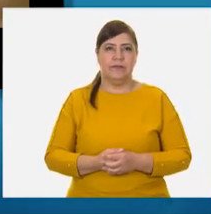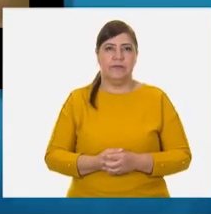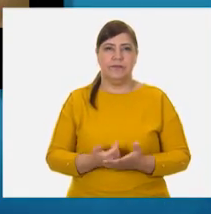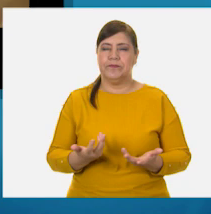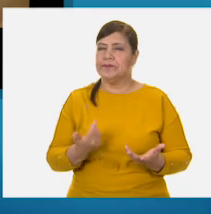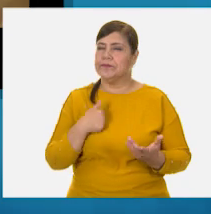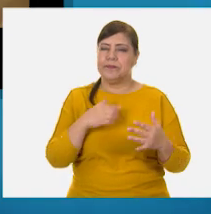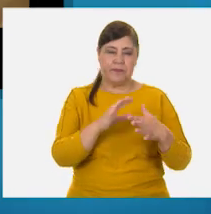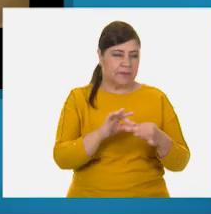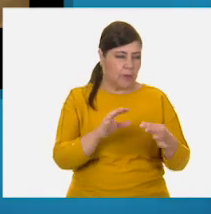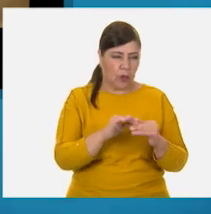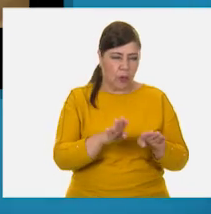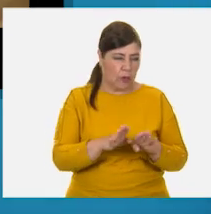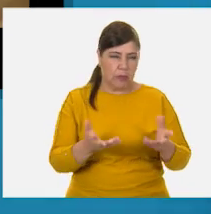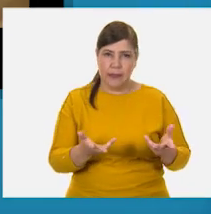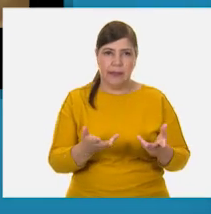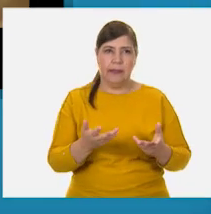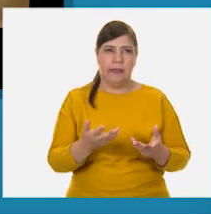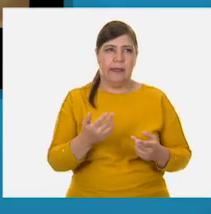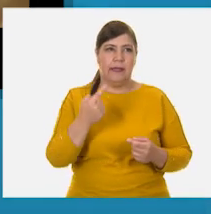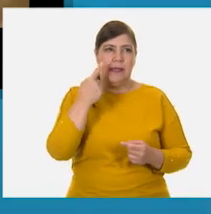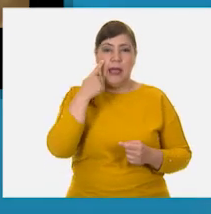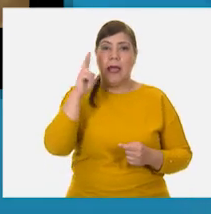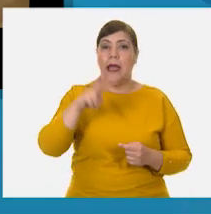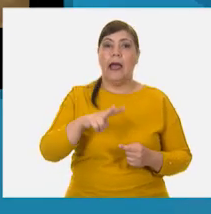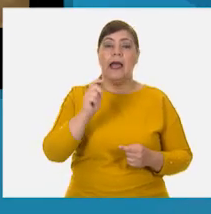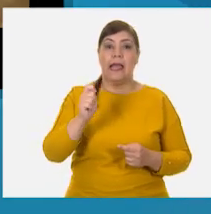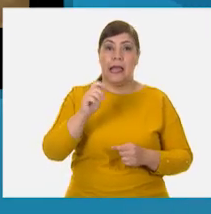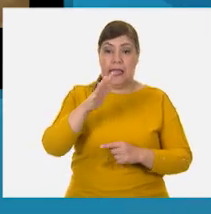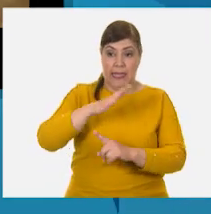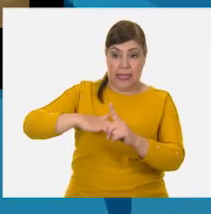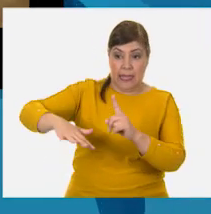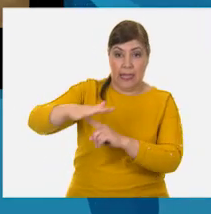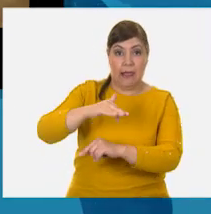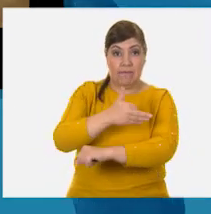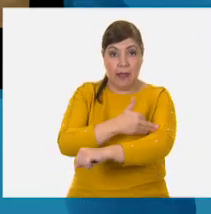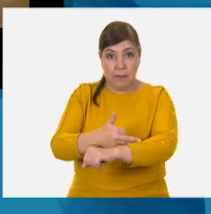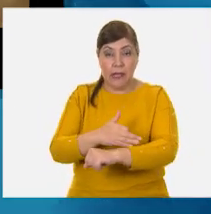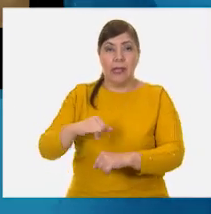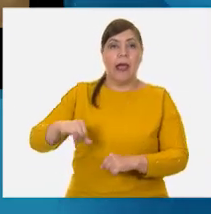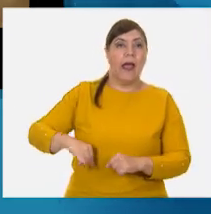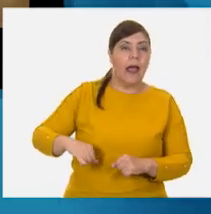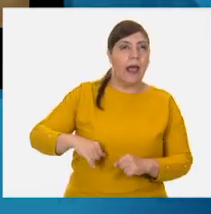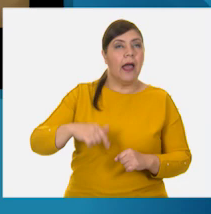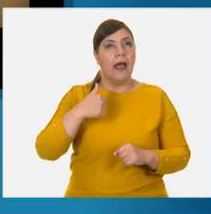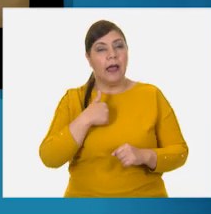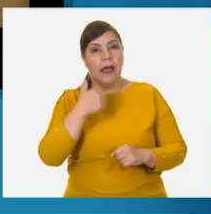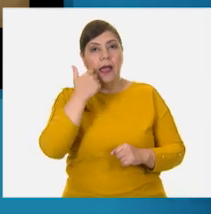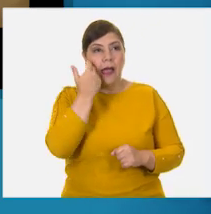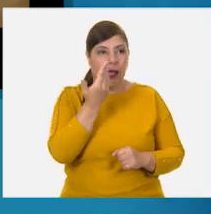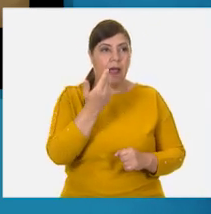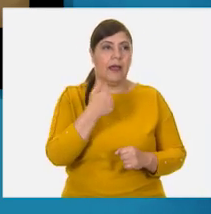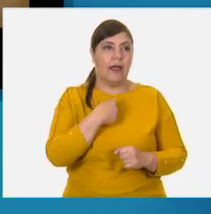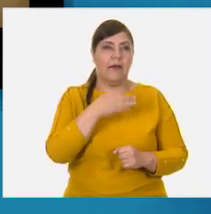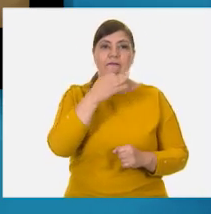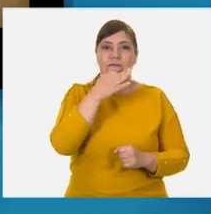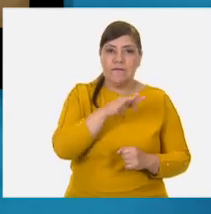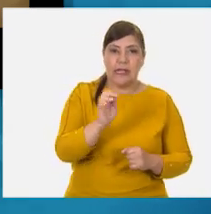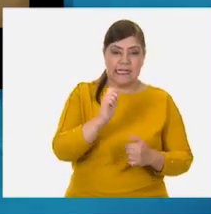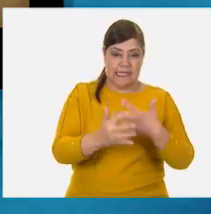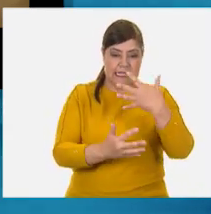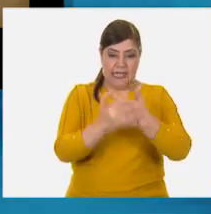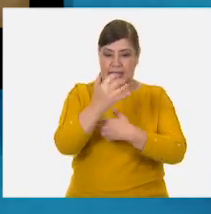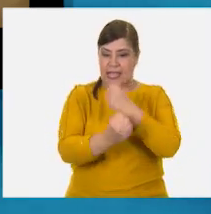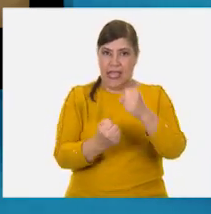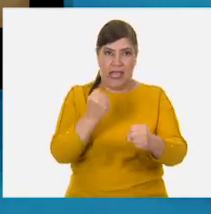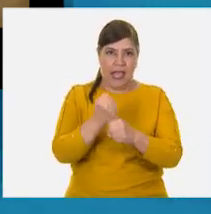¿Cómo te explicaré yo? El interés de las familias por darse a conocer en un momento de una fiesta que puede ser los 15 años, que a lo